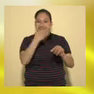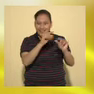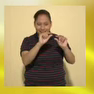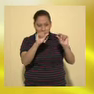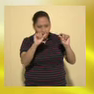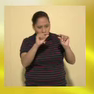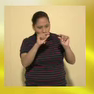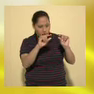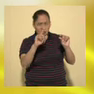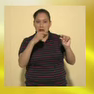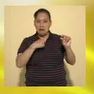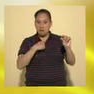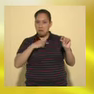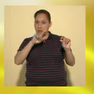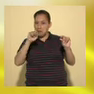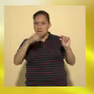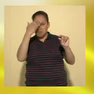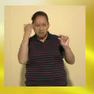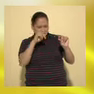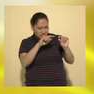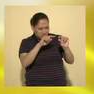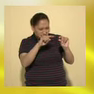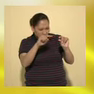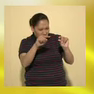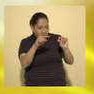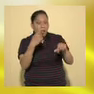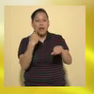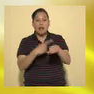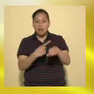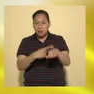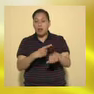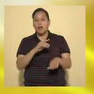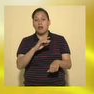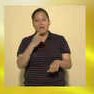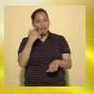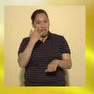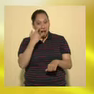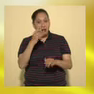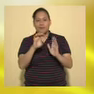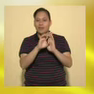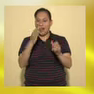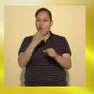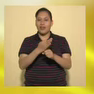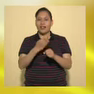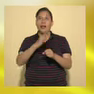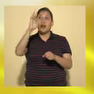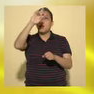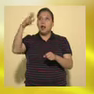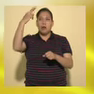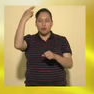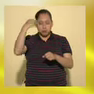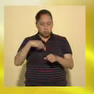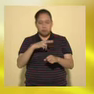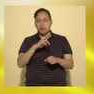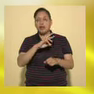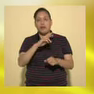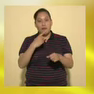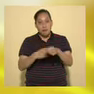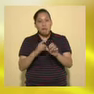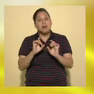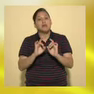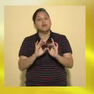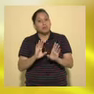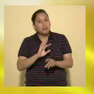sabemos. Son enfermedades raras, quizás tan raras como si salgo ahorita y me cae un rayo, pero que